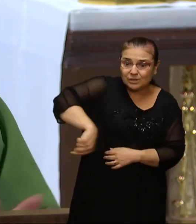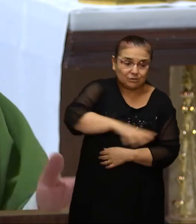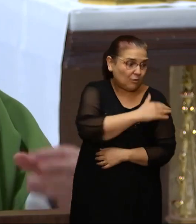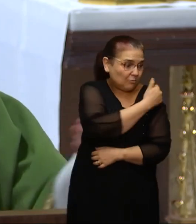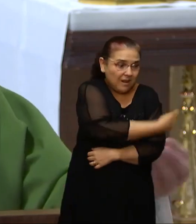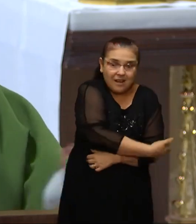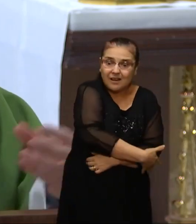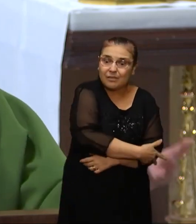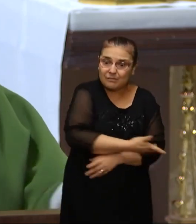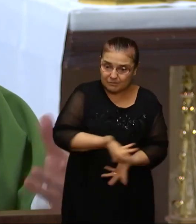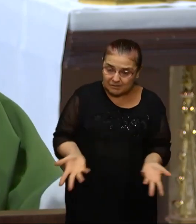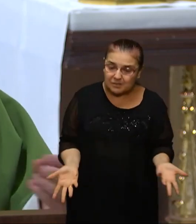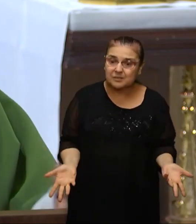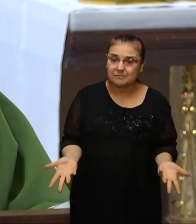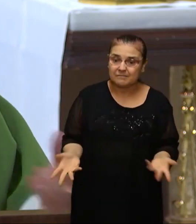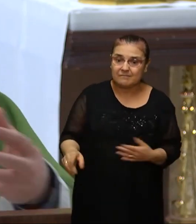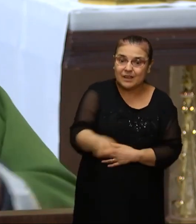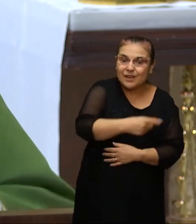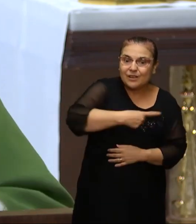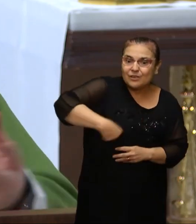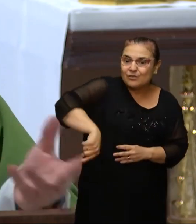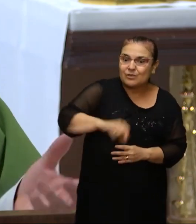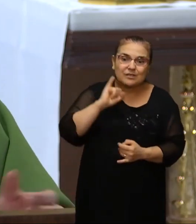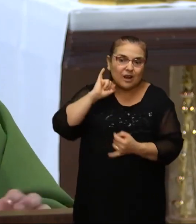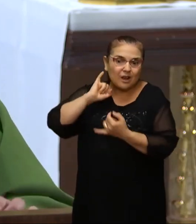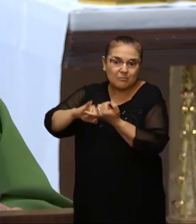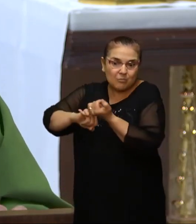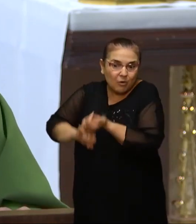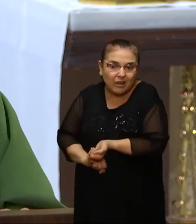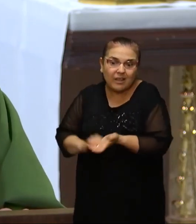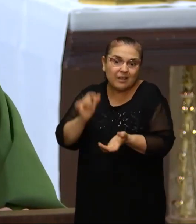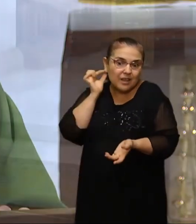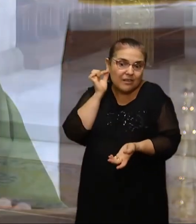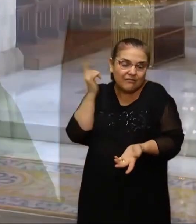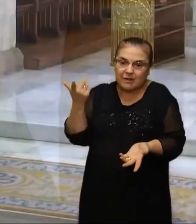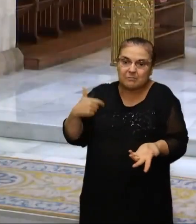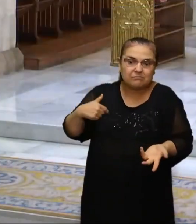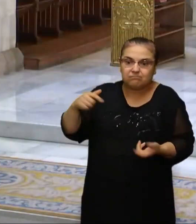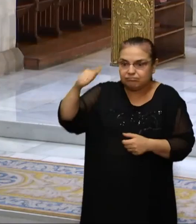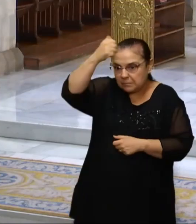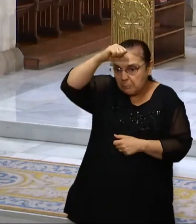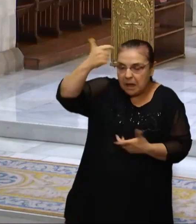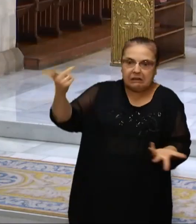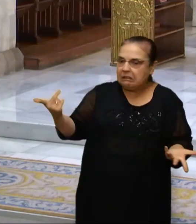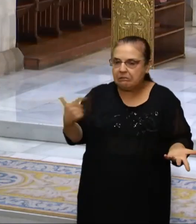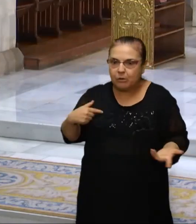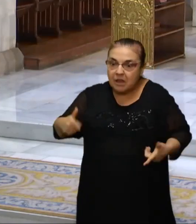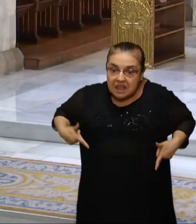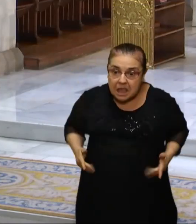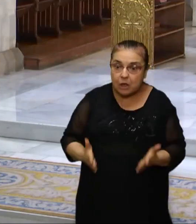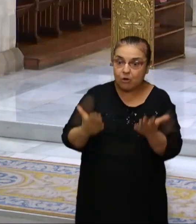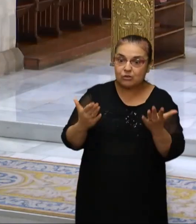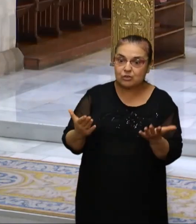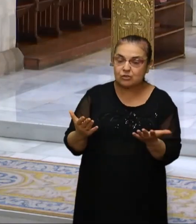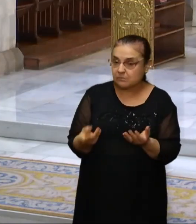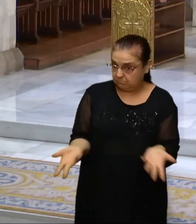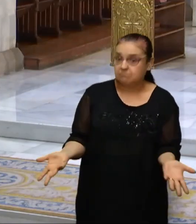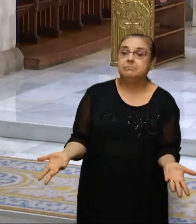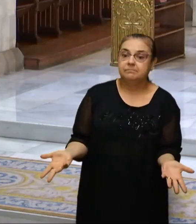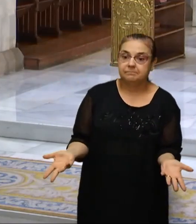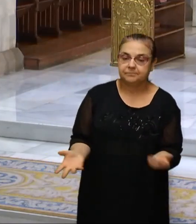por nuestras mujeres nuestros maridos nuestra familia nuestros hijos solo los que están alrededor fijaos